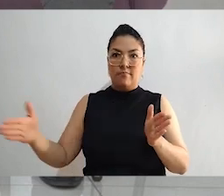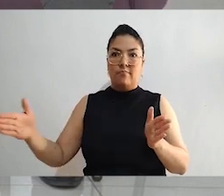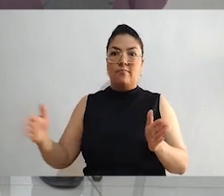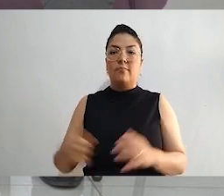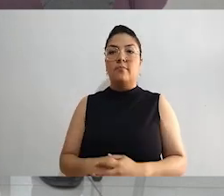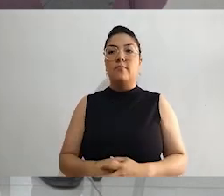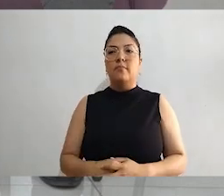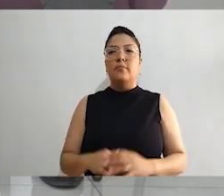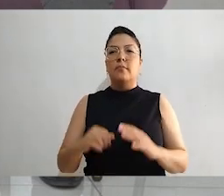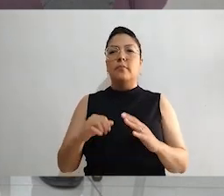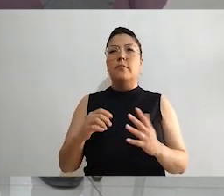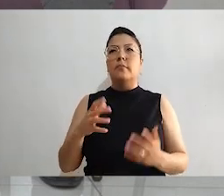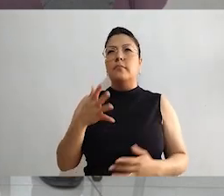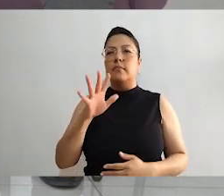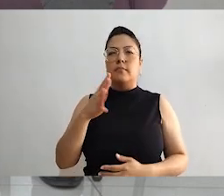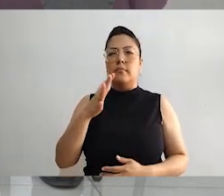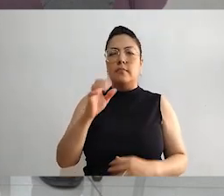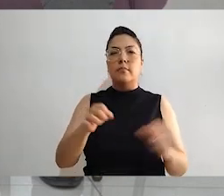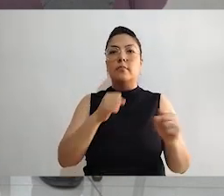nacimos después del